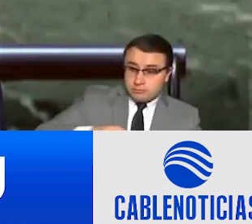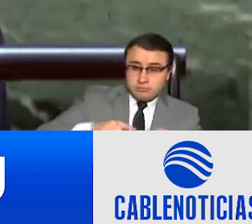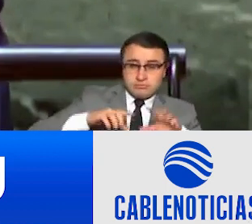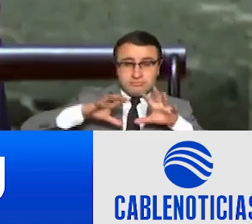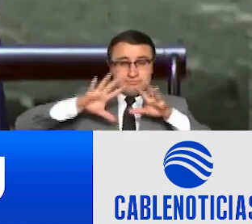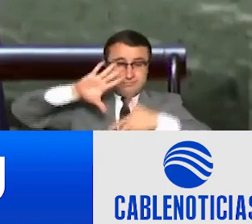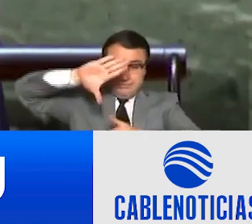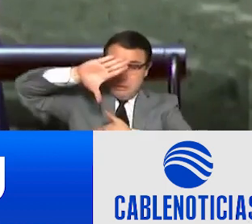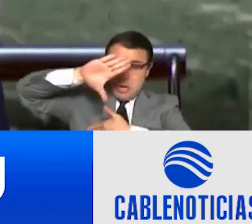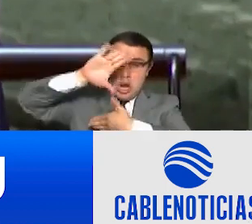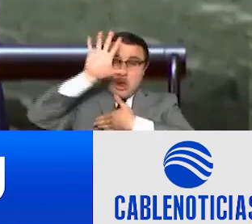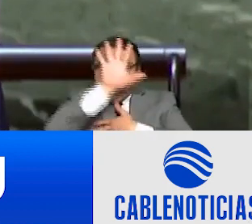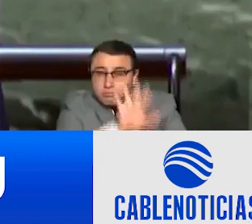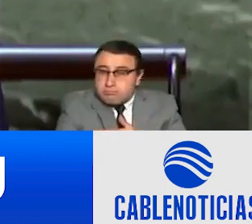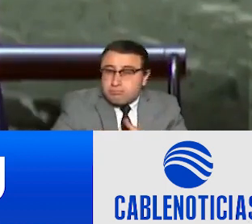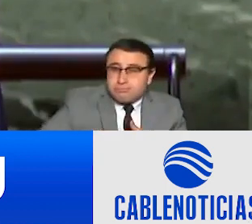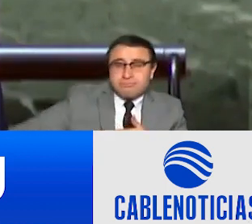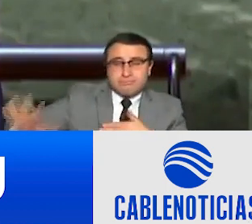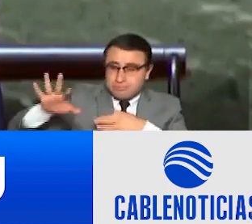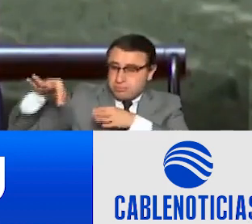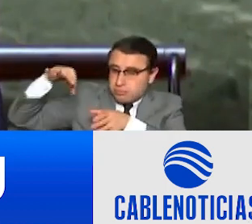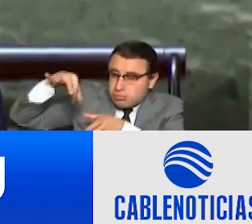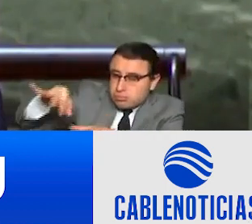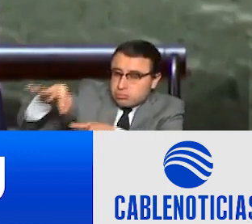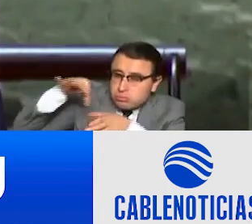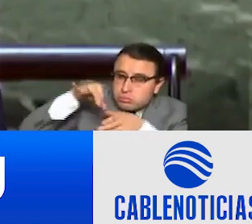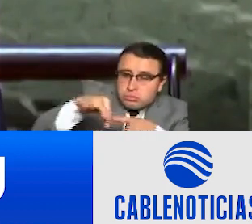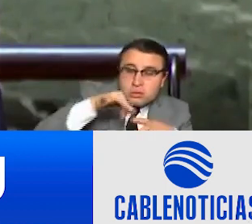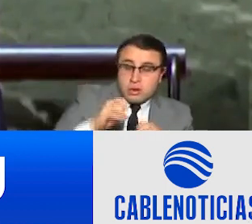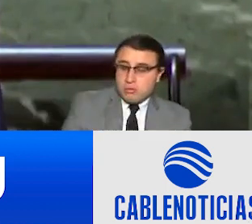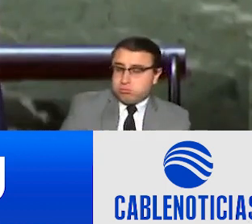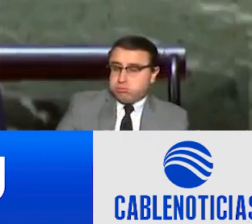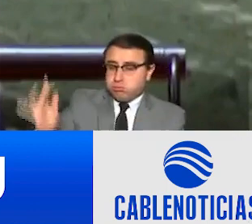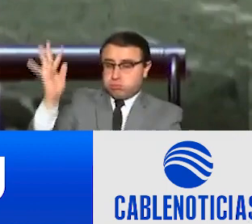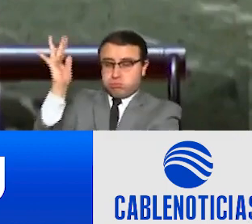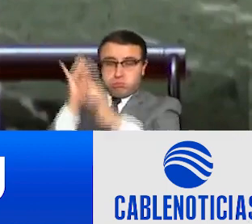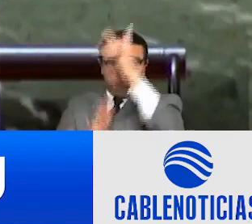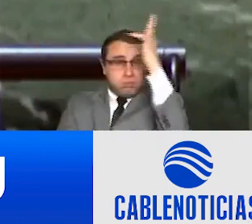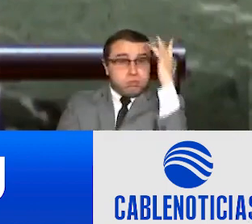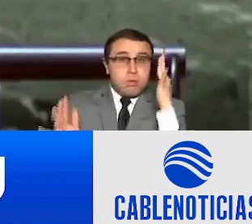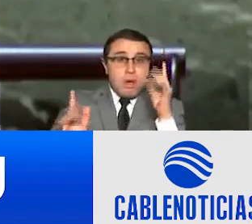el continente y el problema no tendría solución.